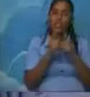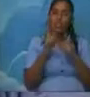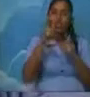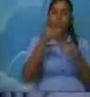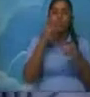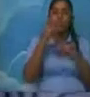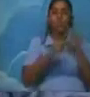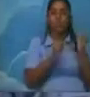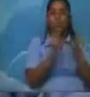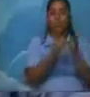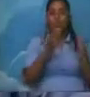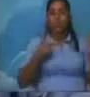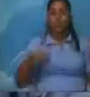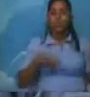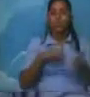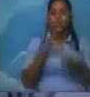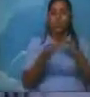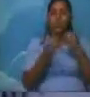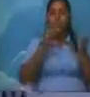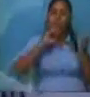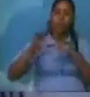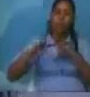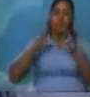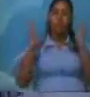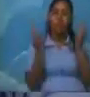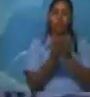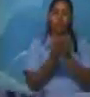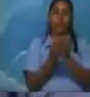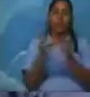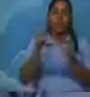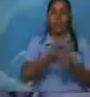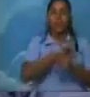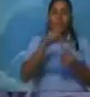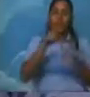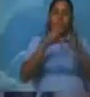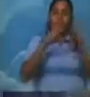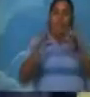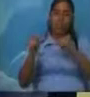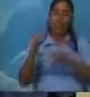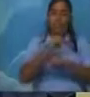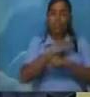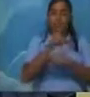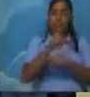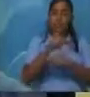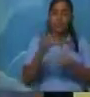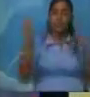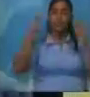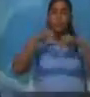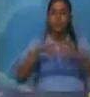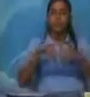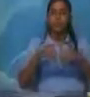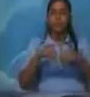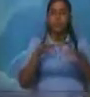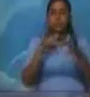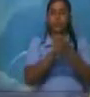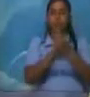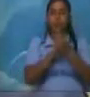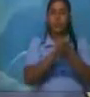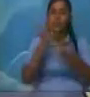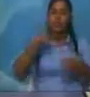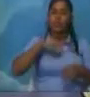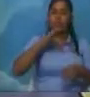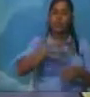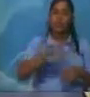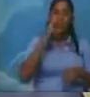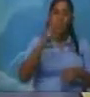nosotros cómo nos sacó del mundo cómo nos sacó de tierra de servidumbre y nos puso los amigos que nos están Mirando